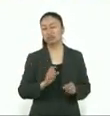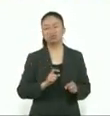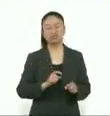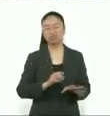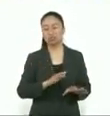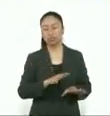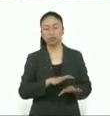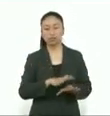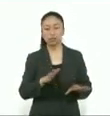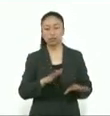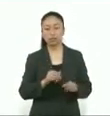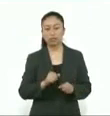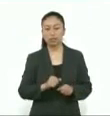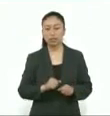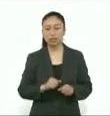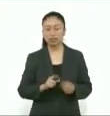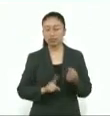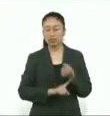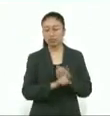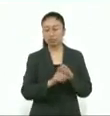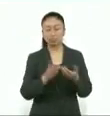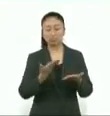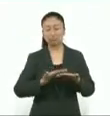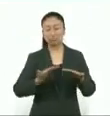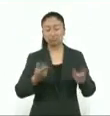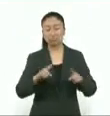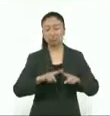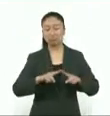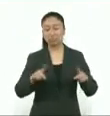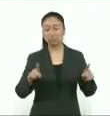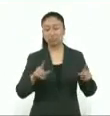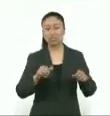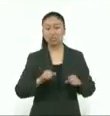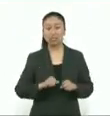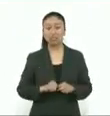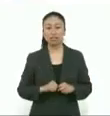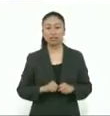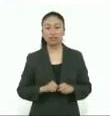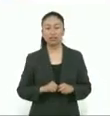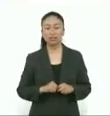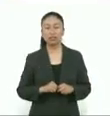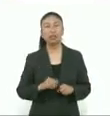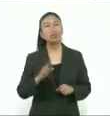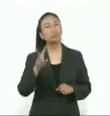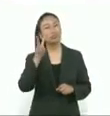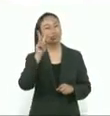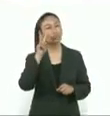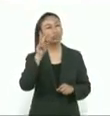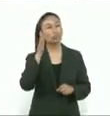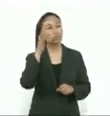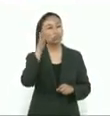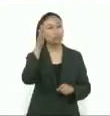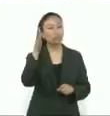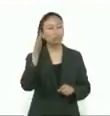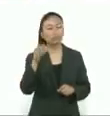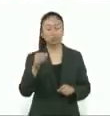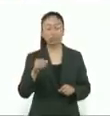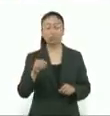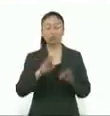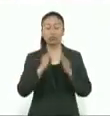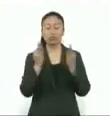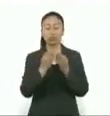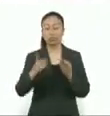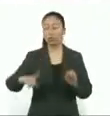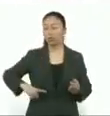Además, tenemos un proyecto de nación y una visión para gobernar muy distinta, que busca